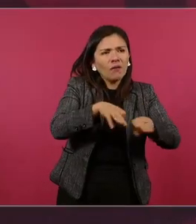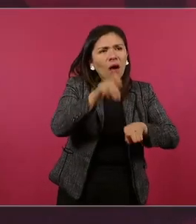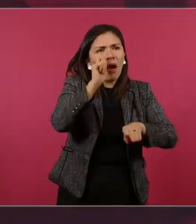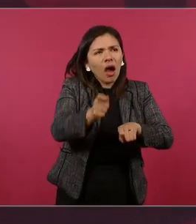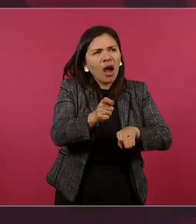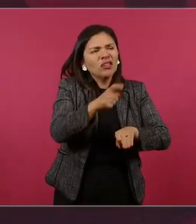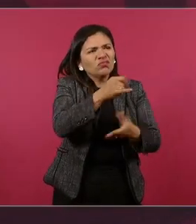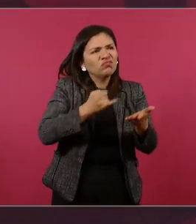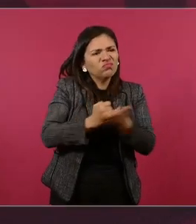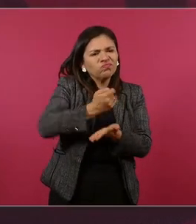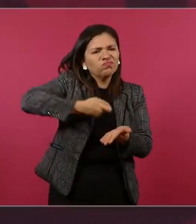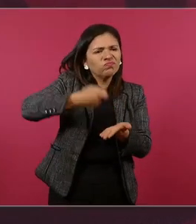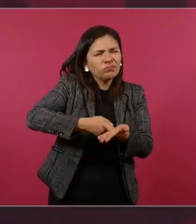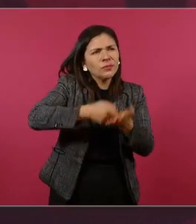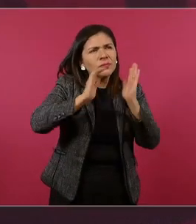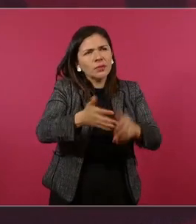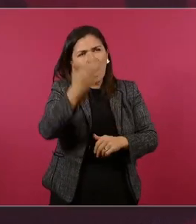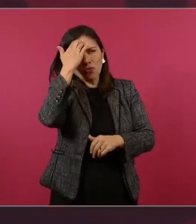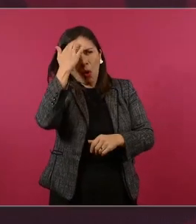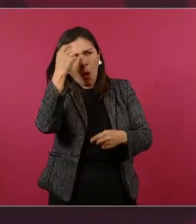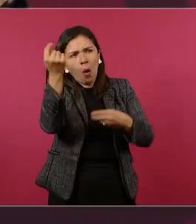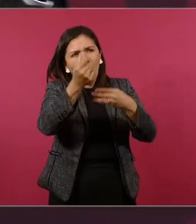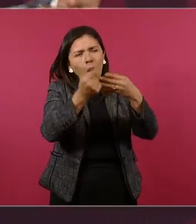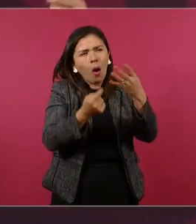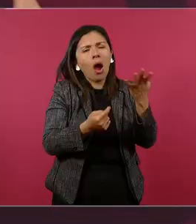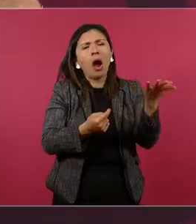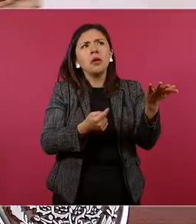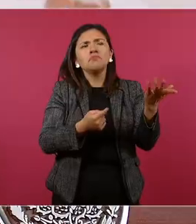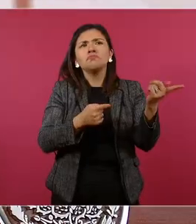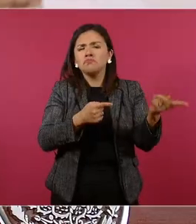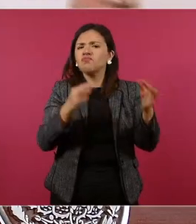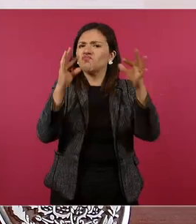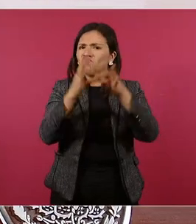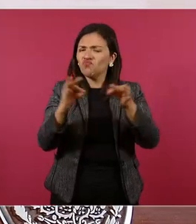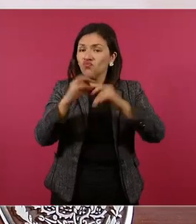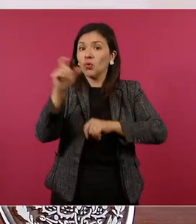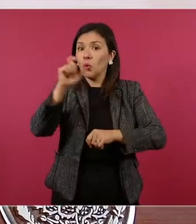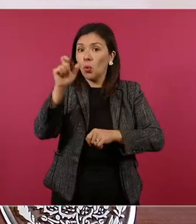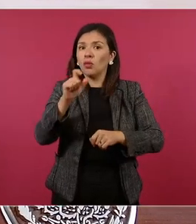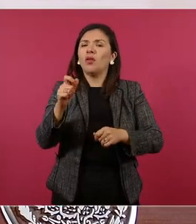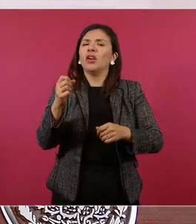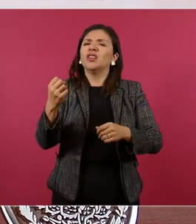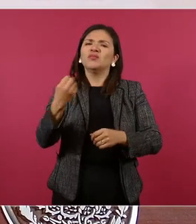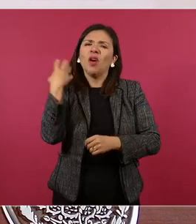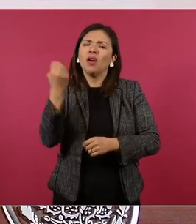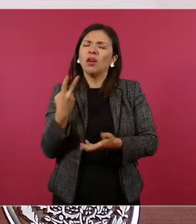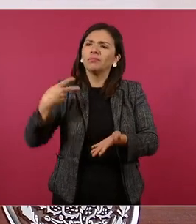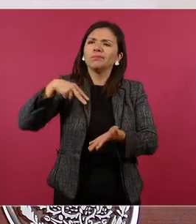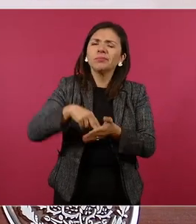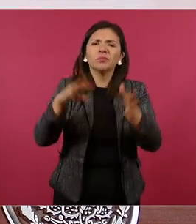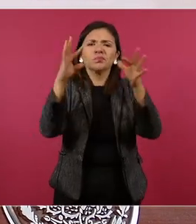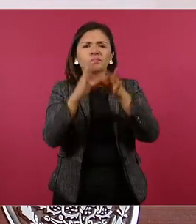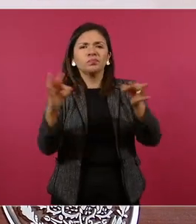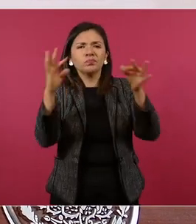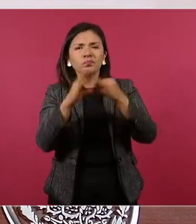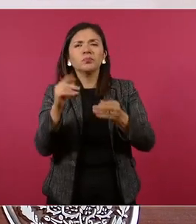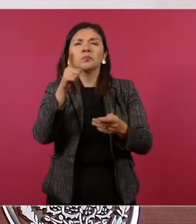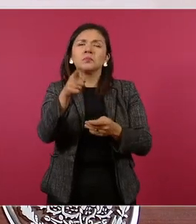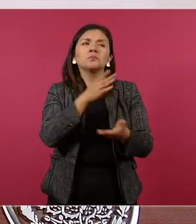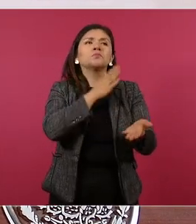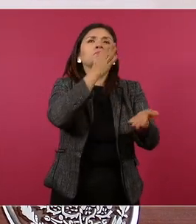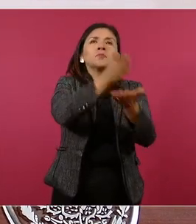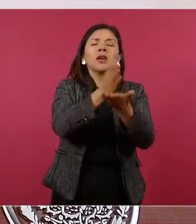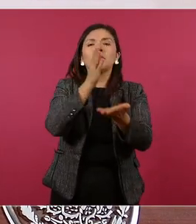sus resoluciones y el convence cuando exponga cuando vaya